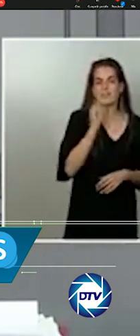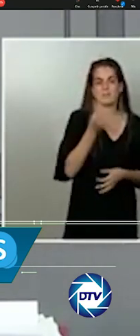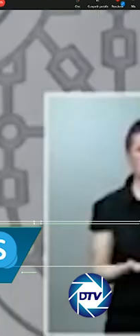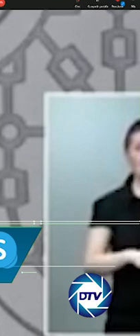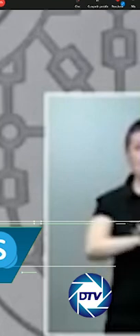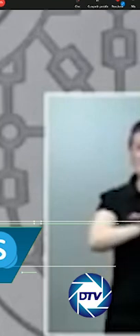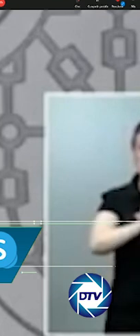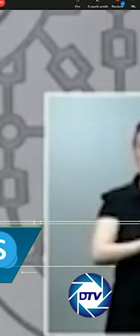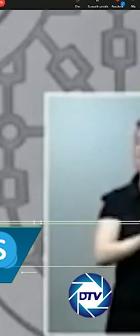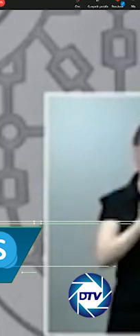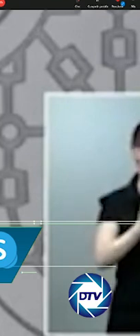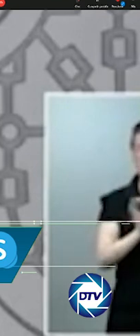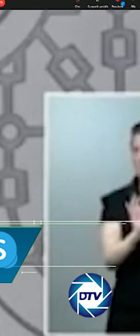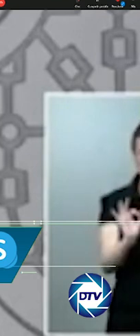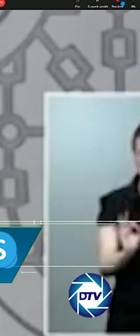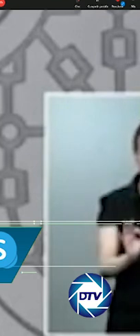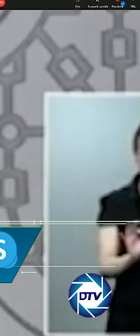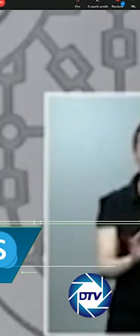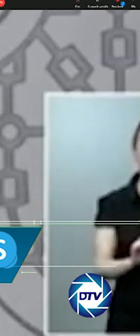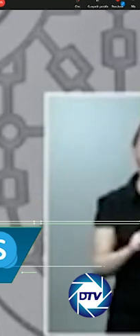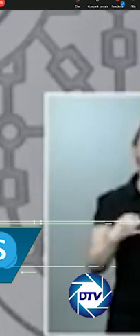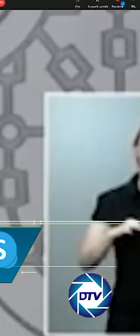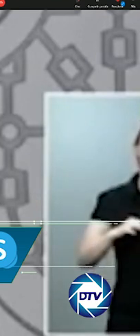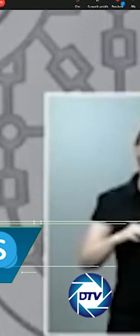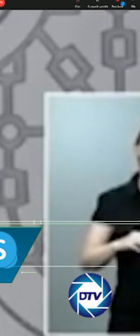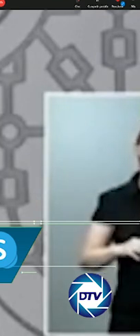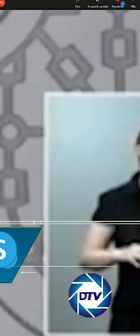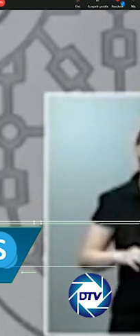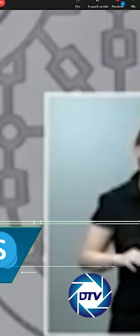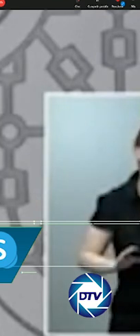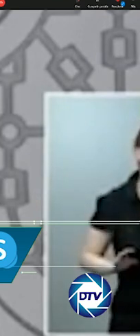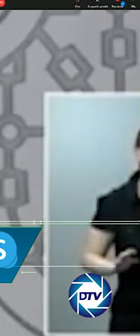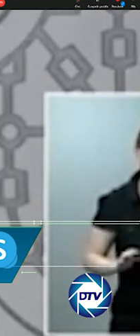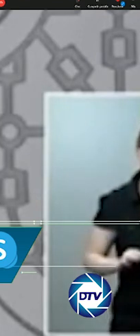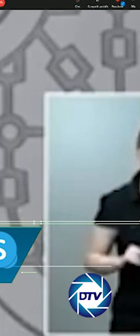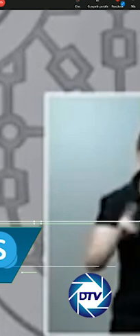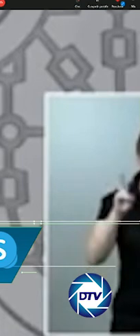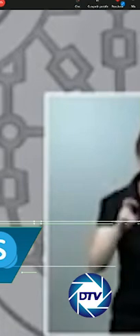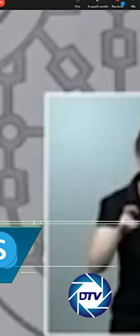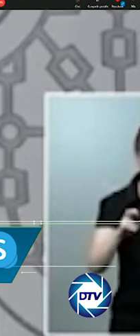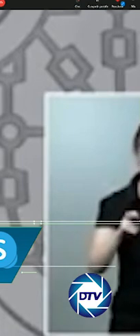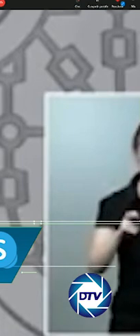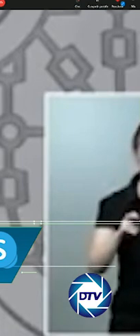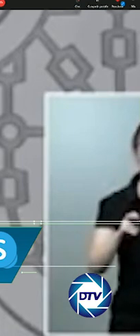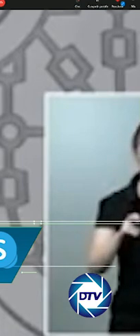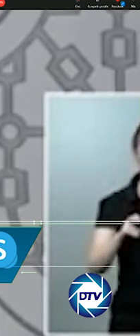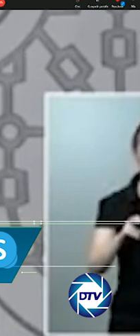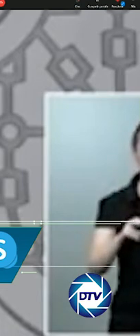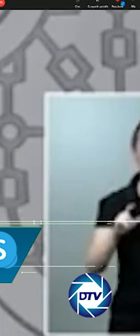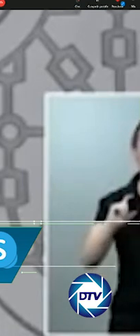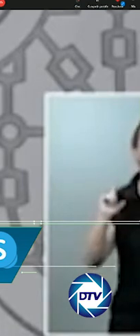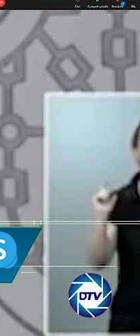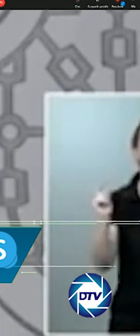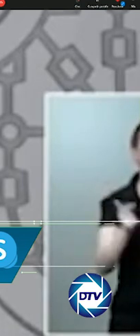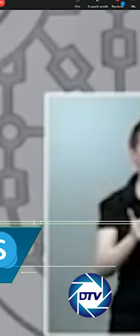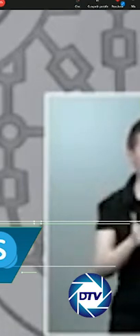mismo no hay prácticamente ningún organismo público, privado, nacional, internacional, que se crean las cuentas del